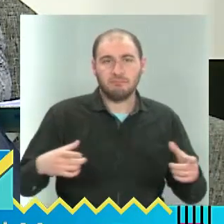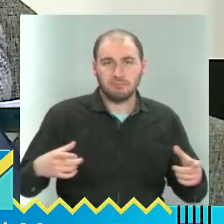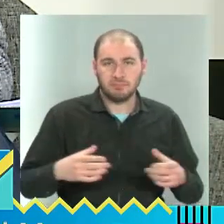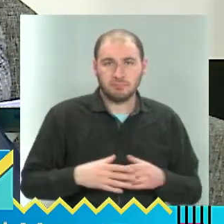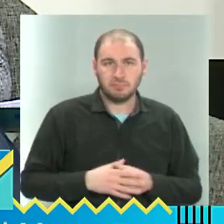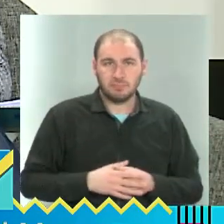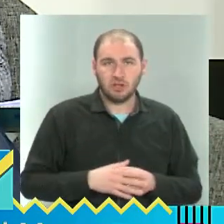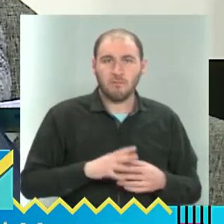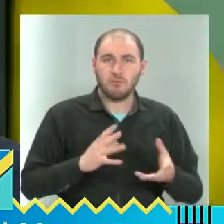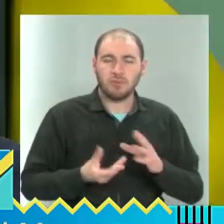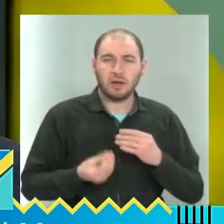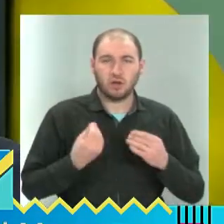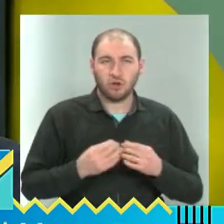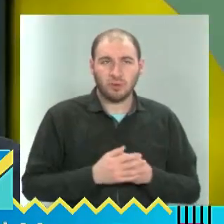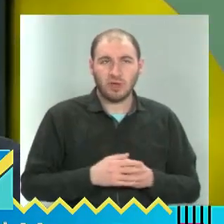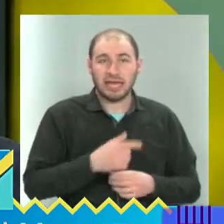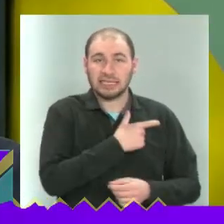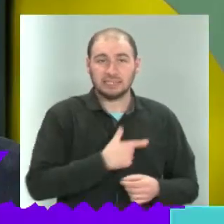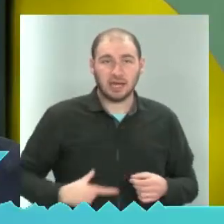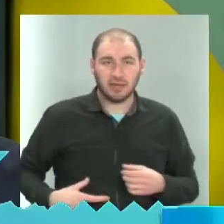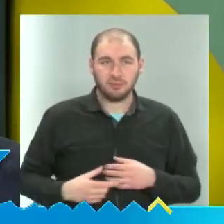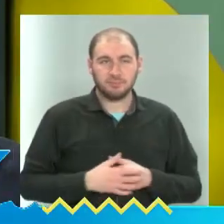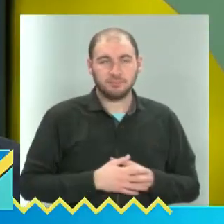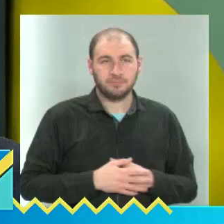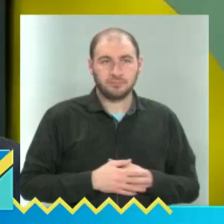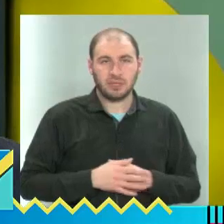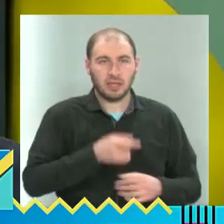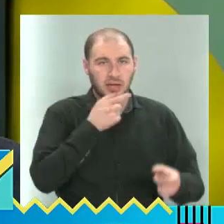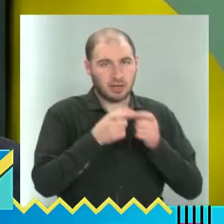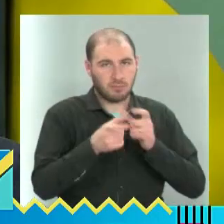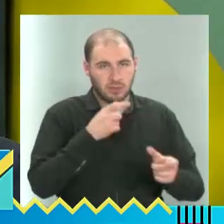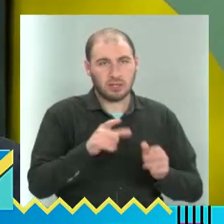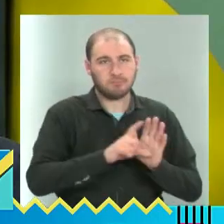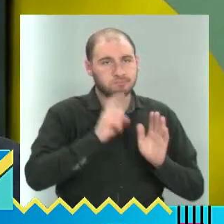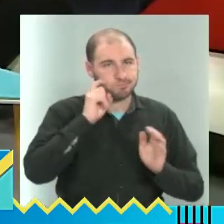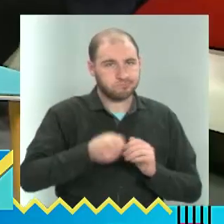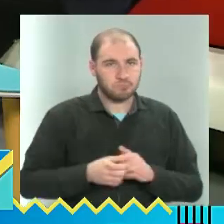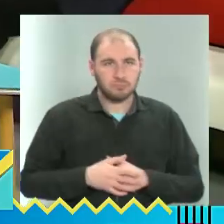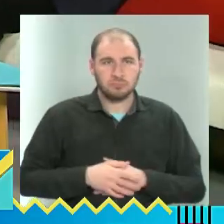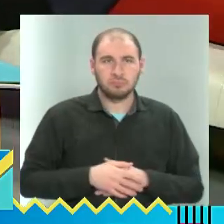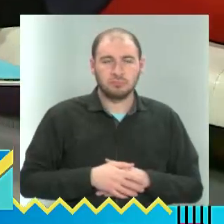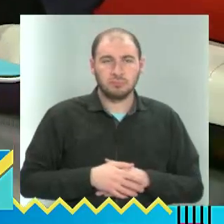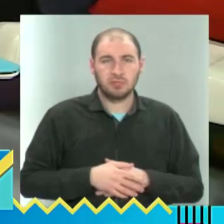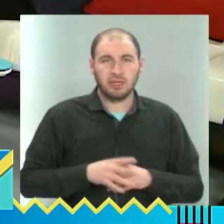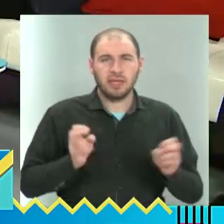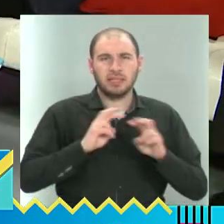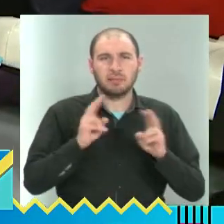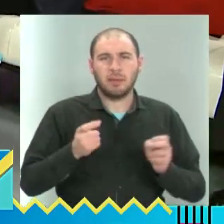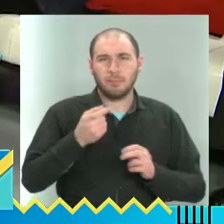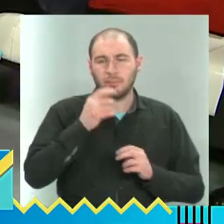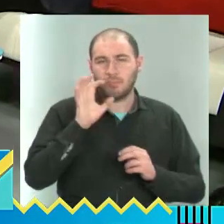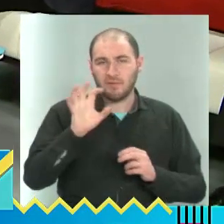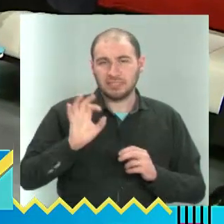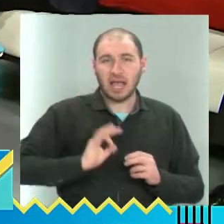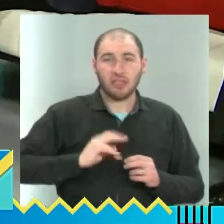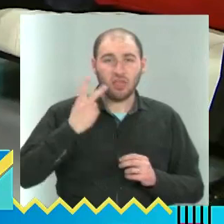en cómo el Estado responde a este delito. Bien. Darío. Desde el lado de la provincia, desde el